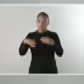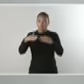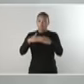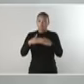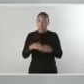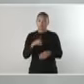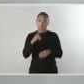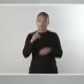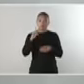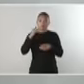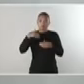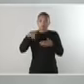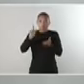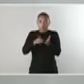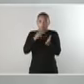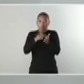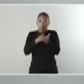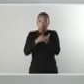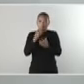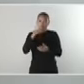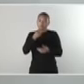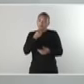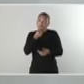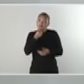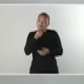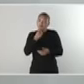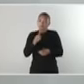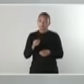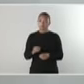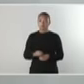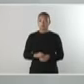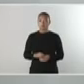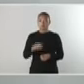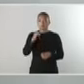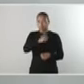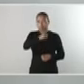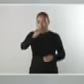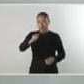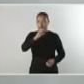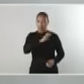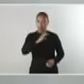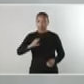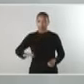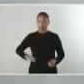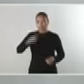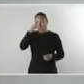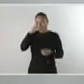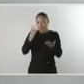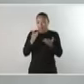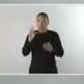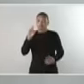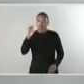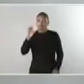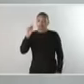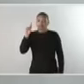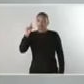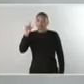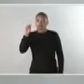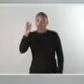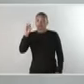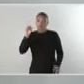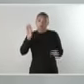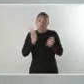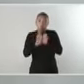una intervención adicional de un minuto para cada candidato para replicar alguna alusión o bien para